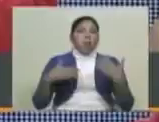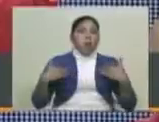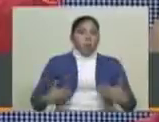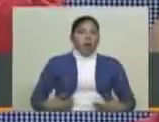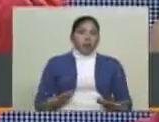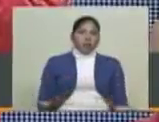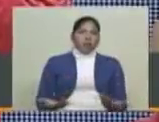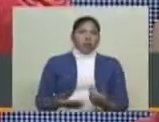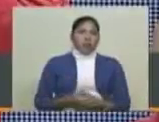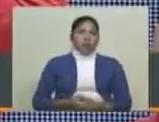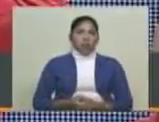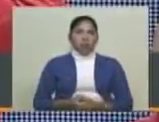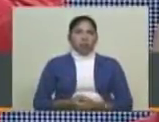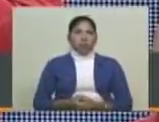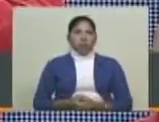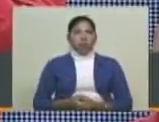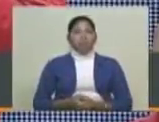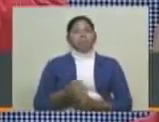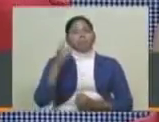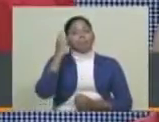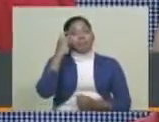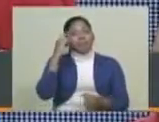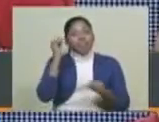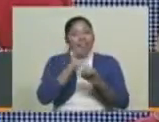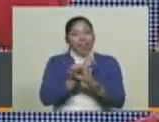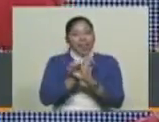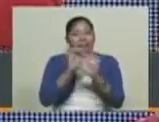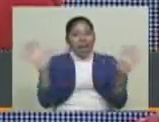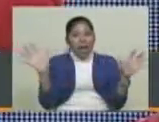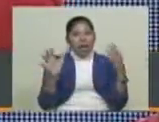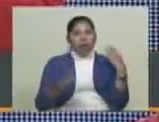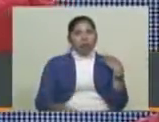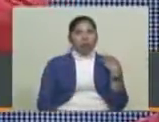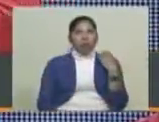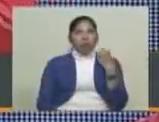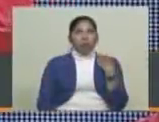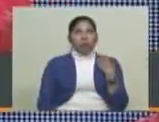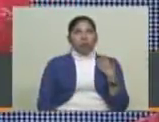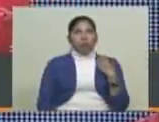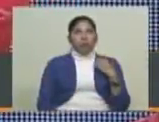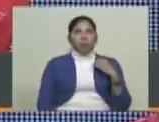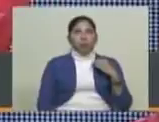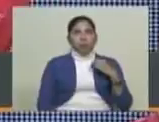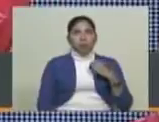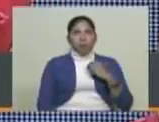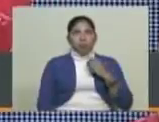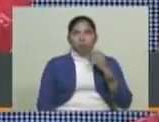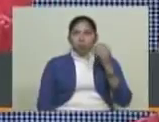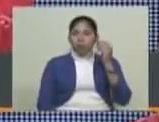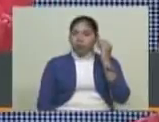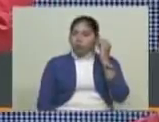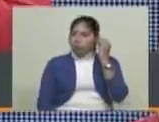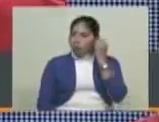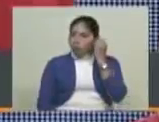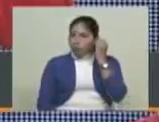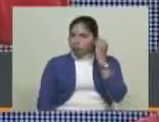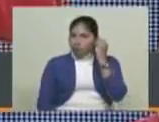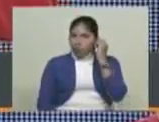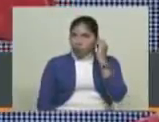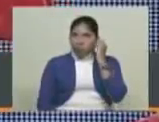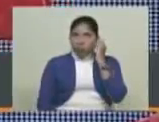Ahora, tengamos claros, queridos camaradas. Por eso le dije a los hermanos y a los compañeros que pusieran la canción de Ali. Vamos a un